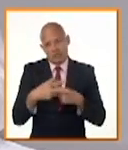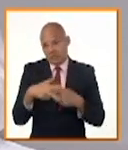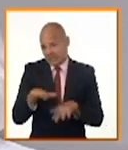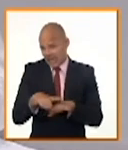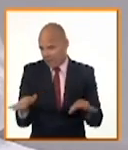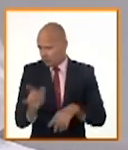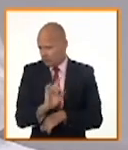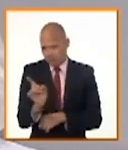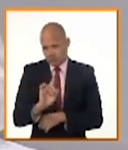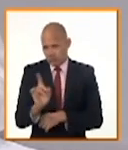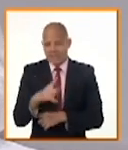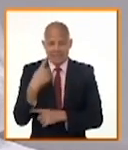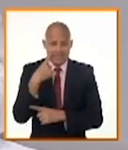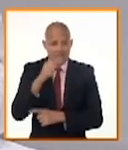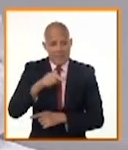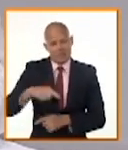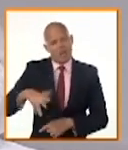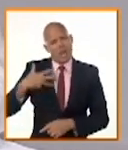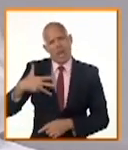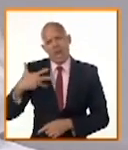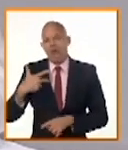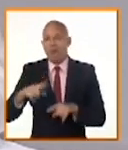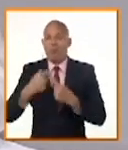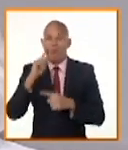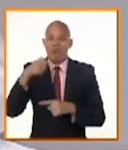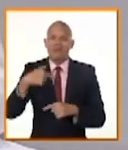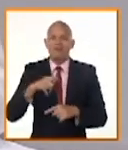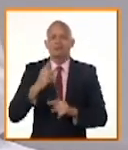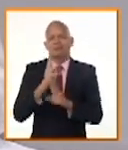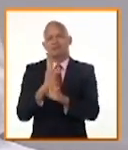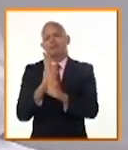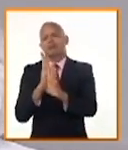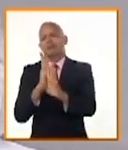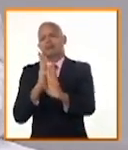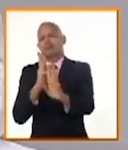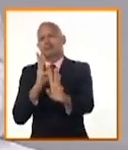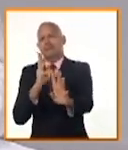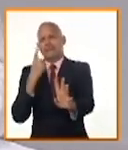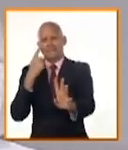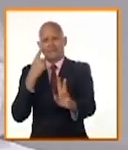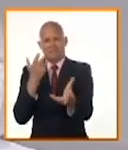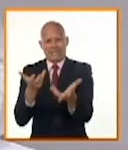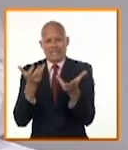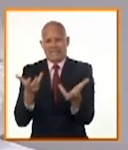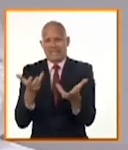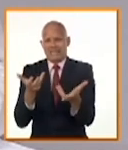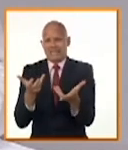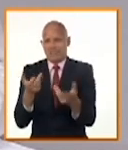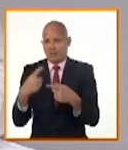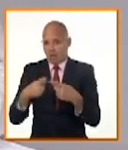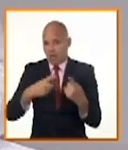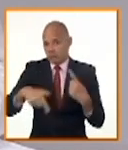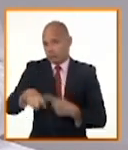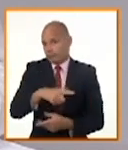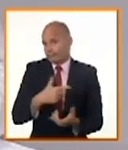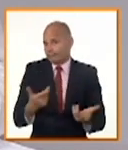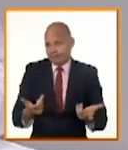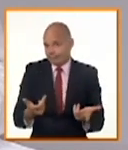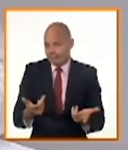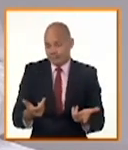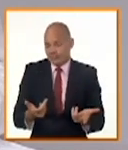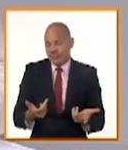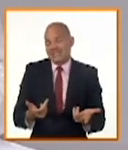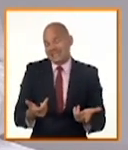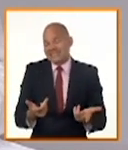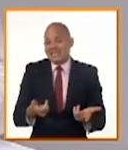a darle la solución que requiere la red de caja automático hay otro grupo de acción entre ellas inversiones también que requiere la red de carrera automático